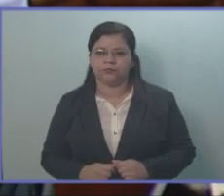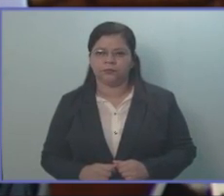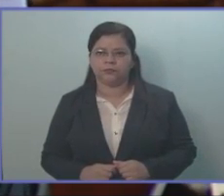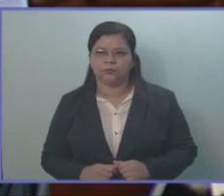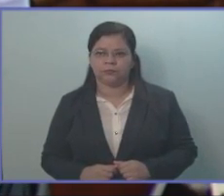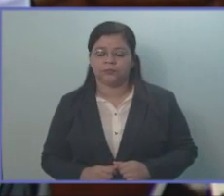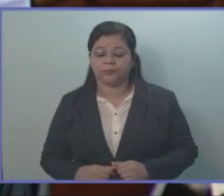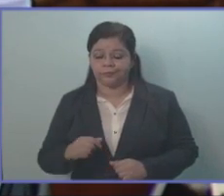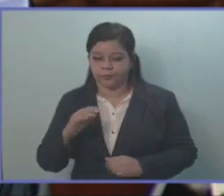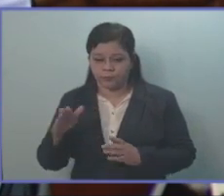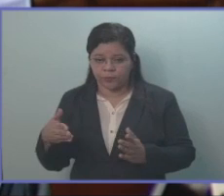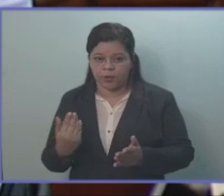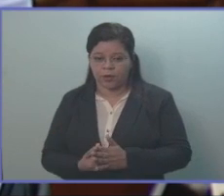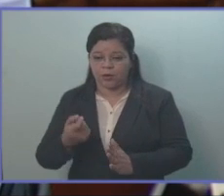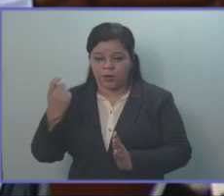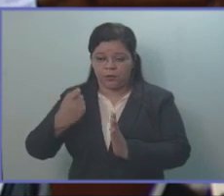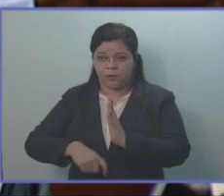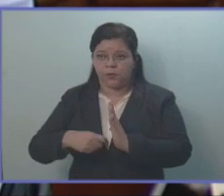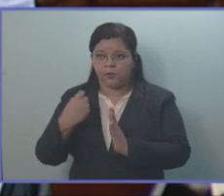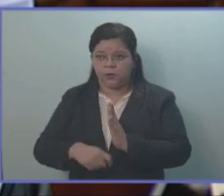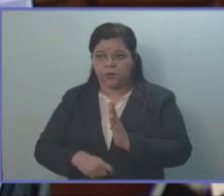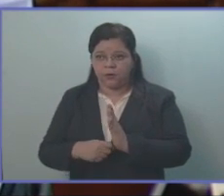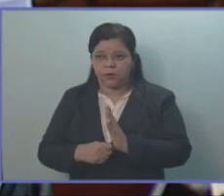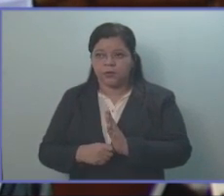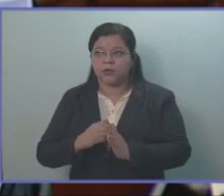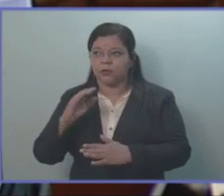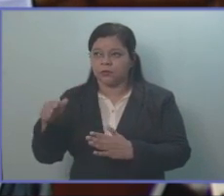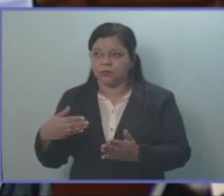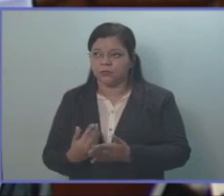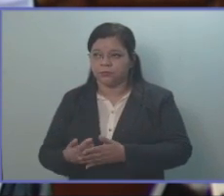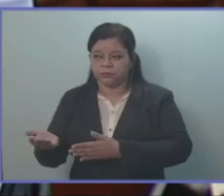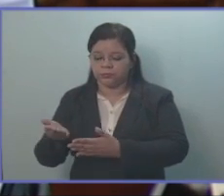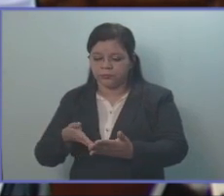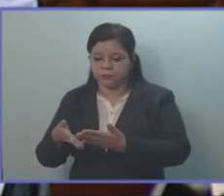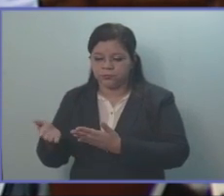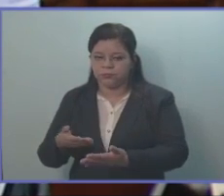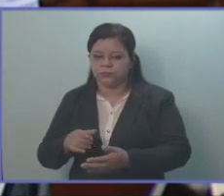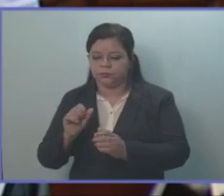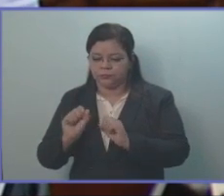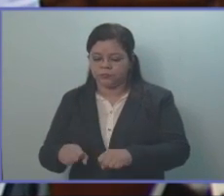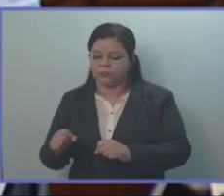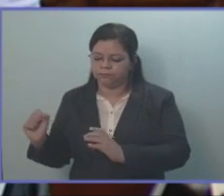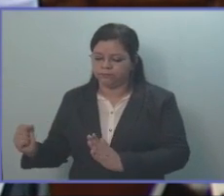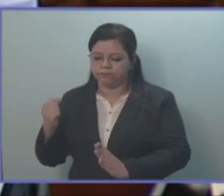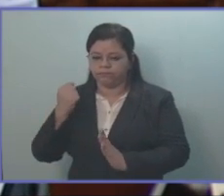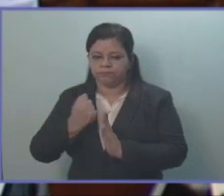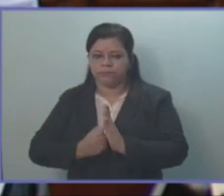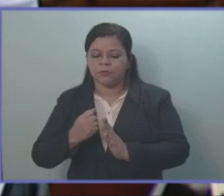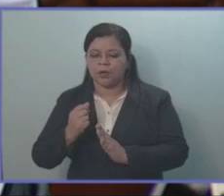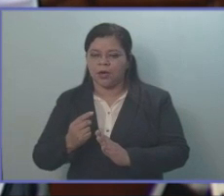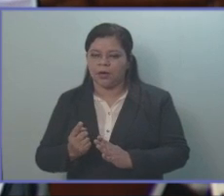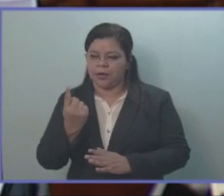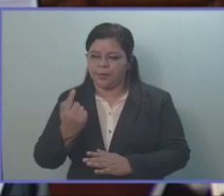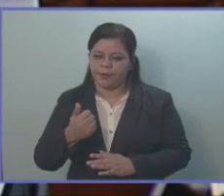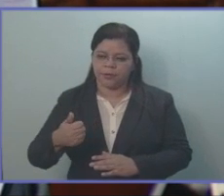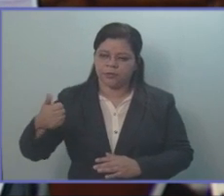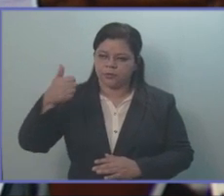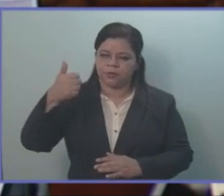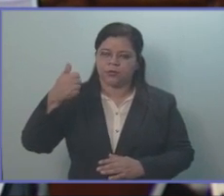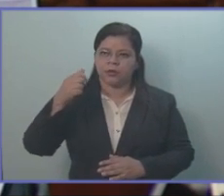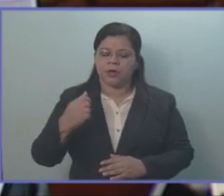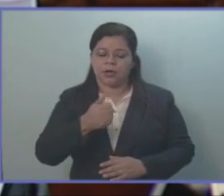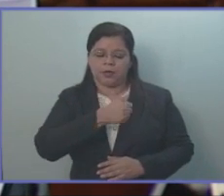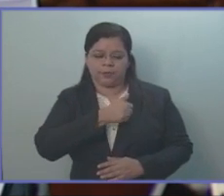Las sanciones de multa y suspensión de los servicios serán impuestas por el Superintendente General de Electricidad